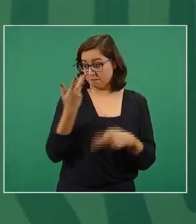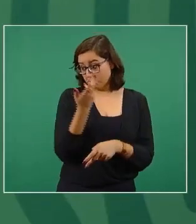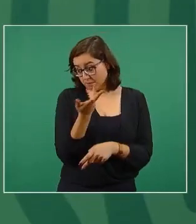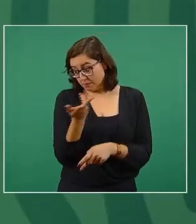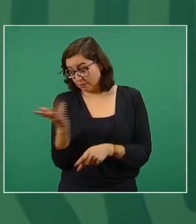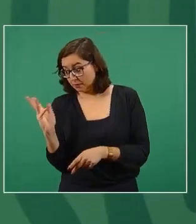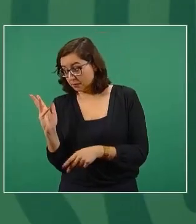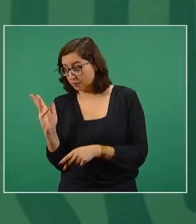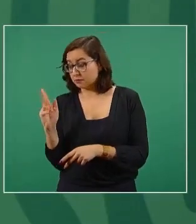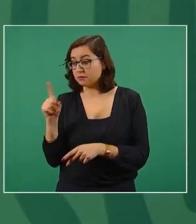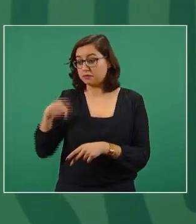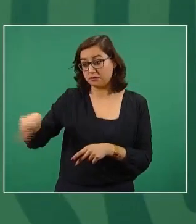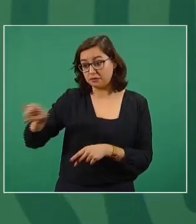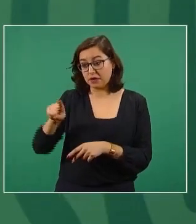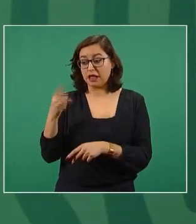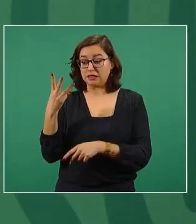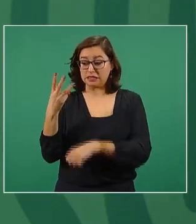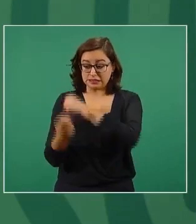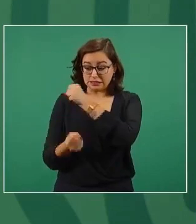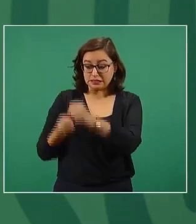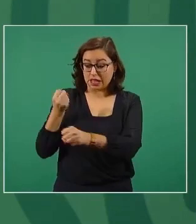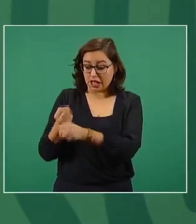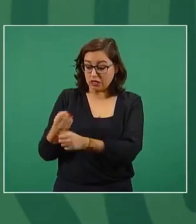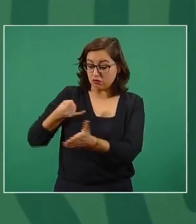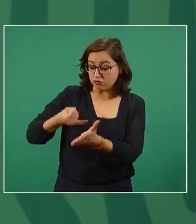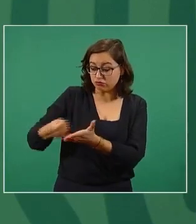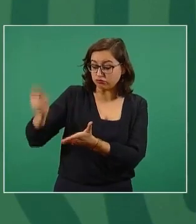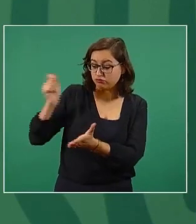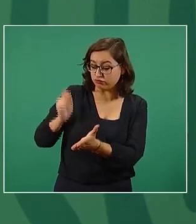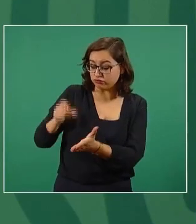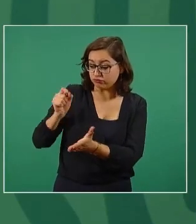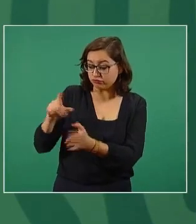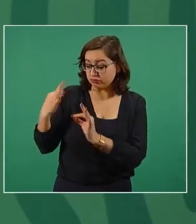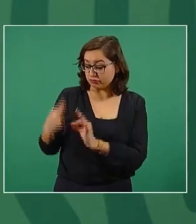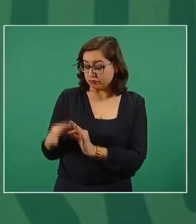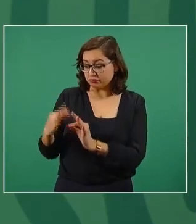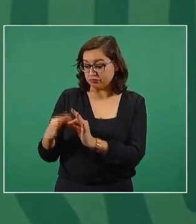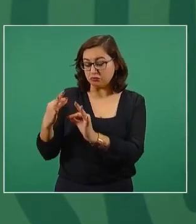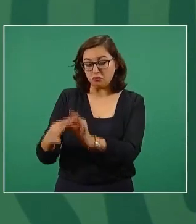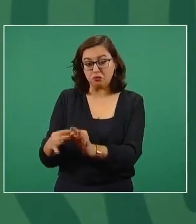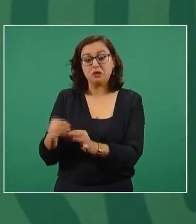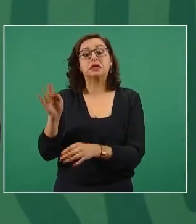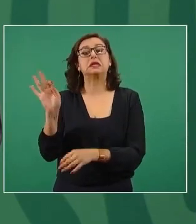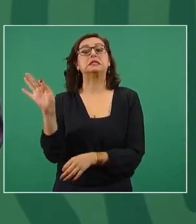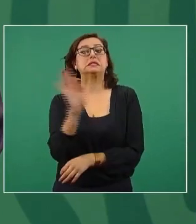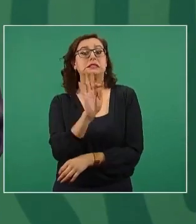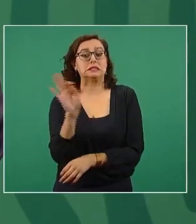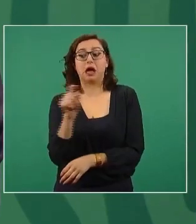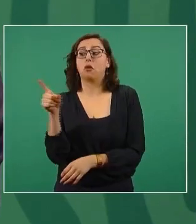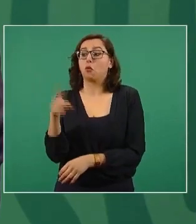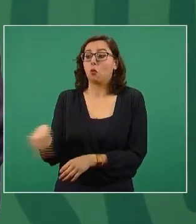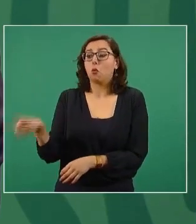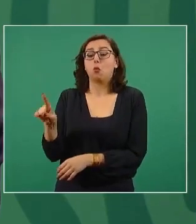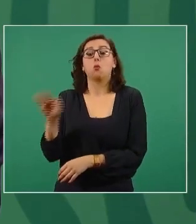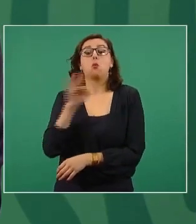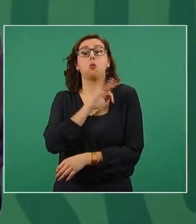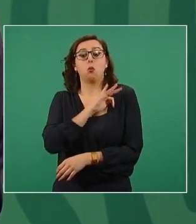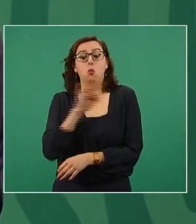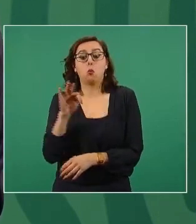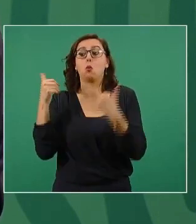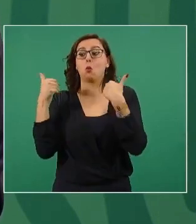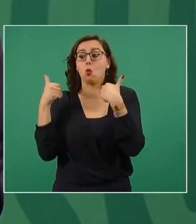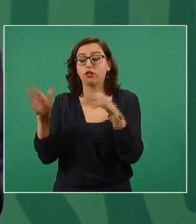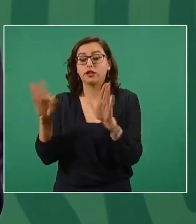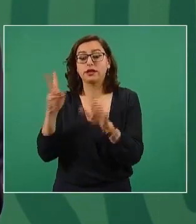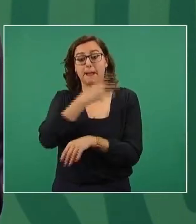de sembrar sus tierras durante tres años consecutivos tendrían posibilidad de obtener una visa de